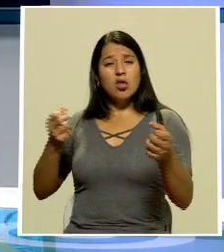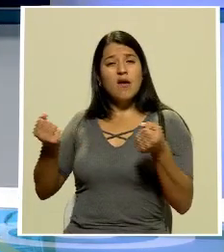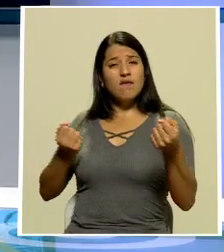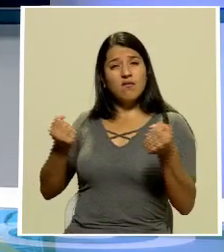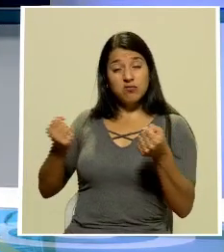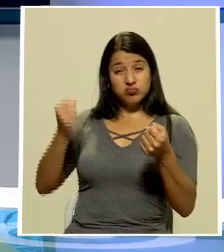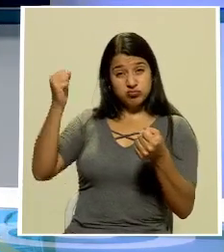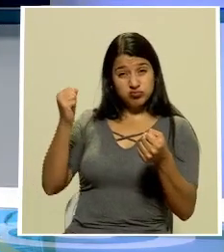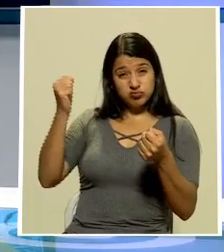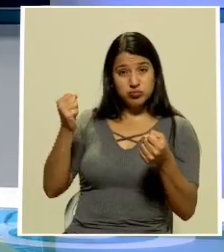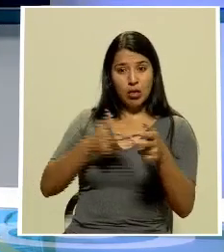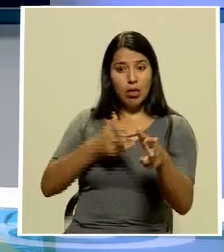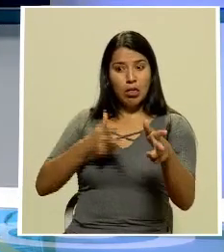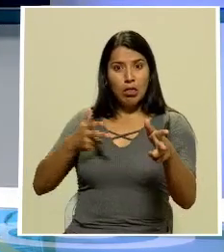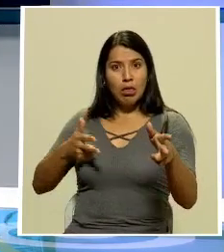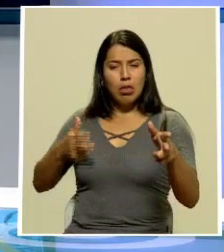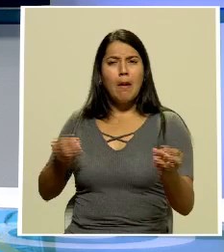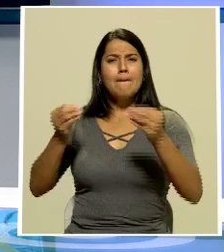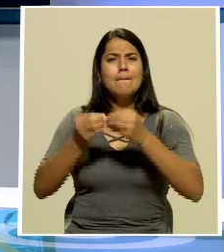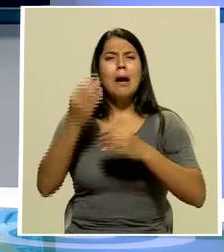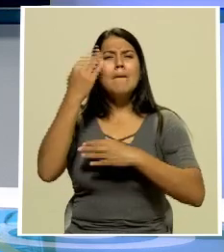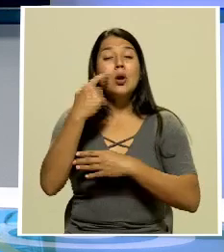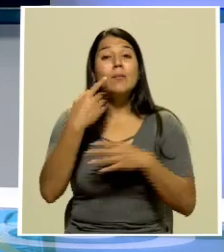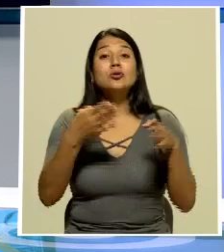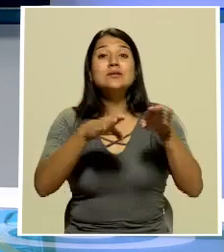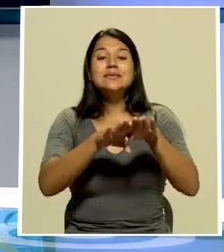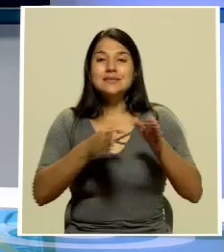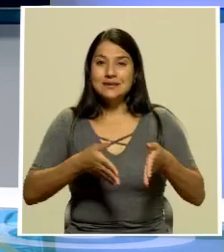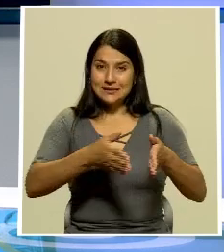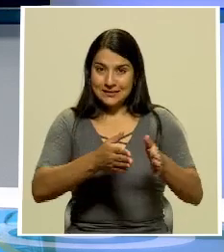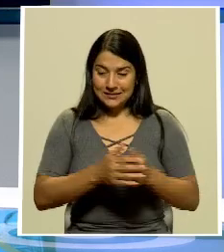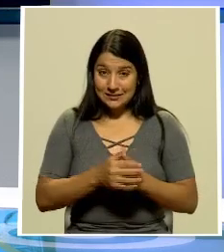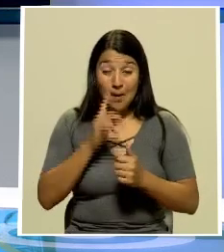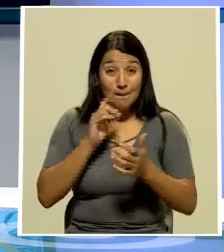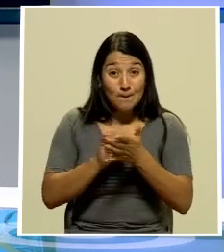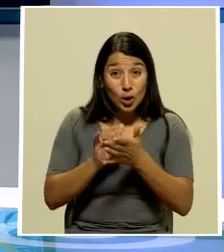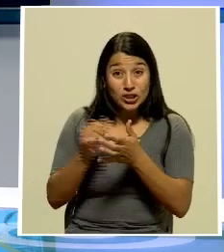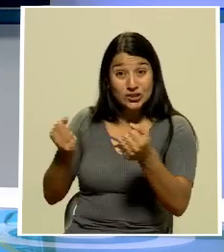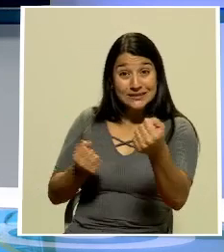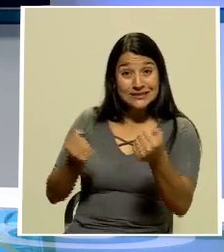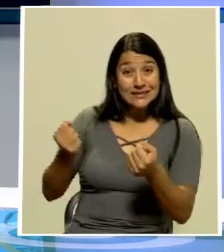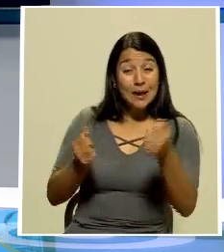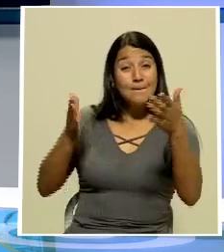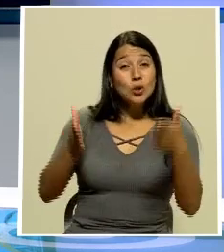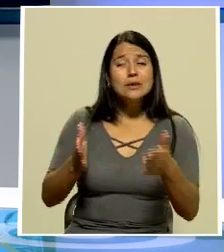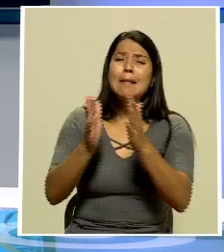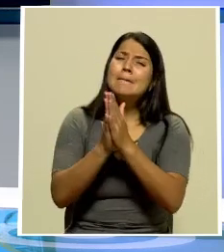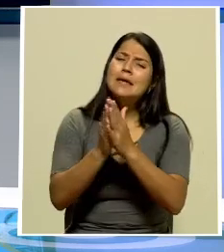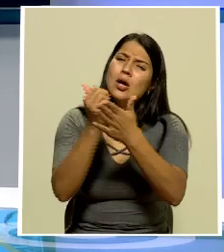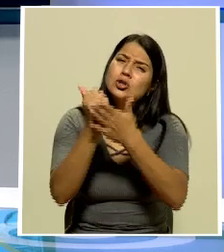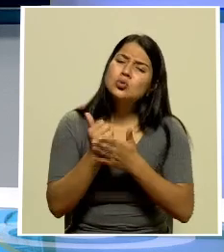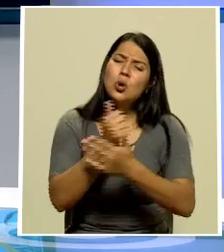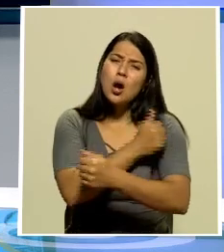Canoas continúan aumentando por los bloqueos. Por esta razón, los transportistas pidieron colaboración a las